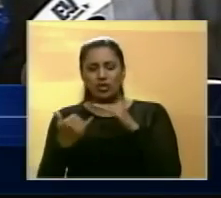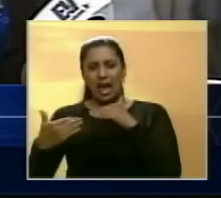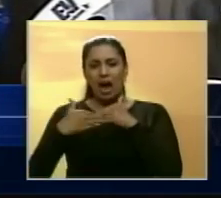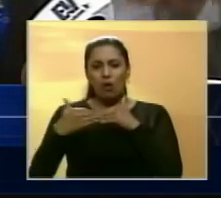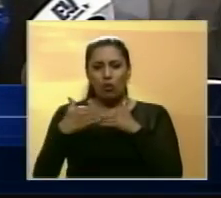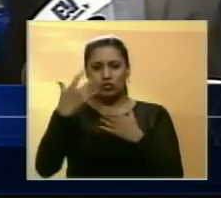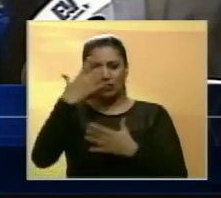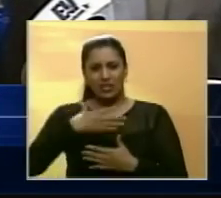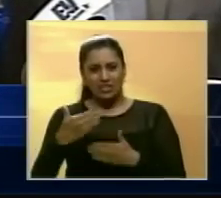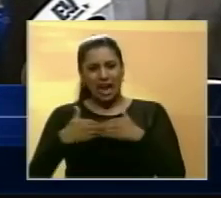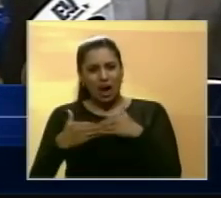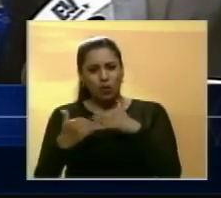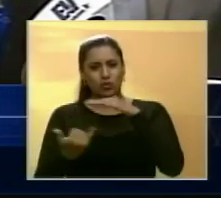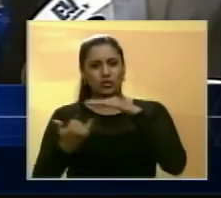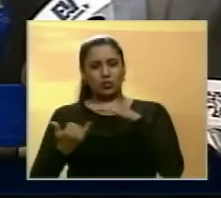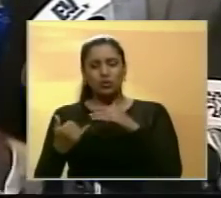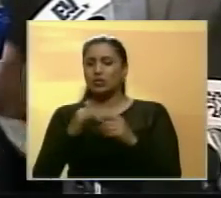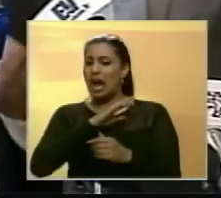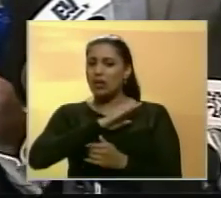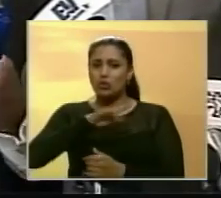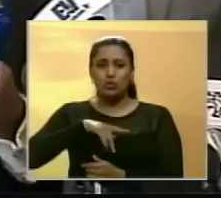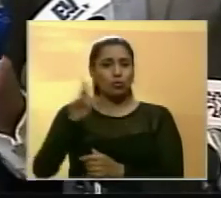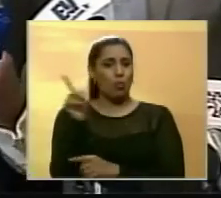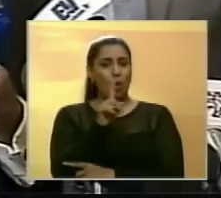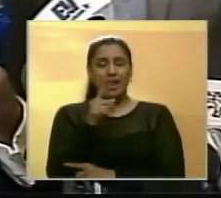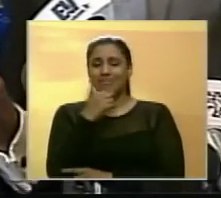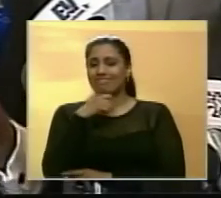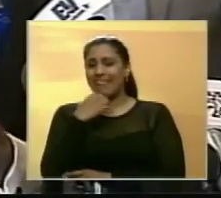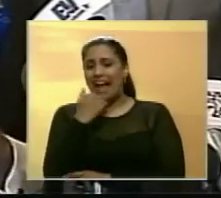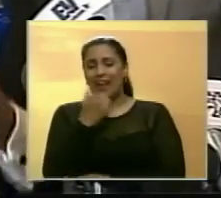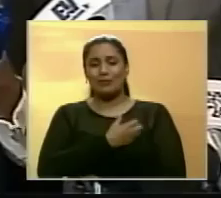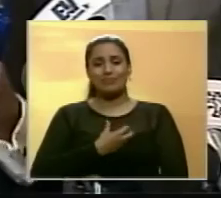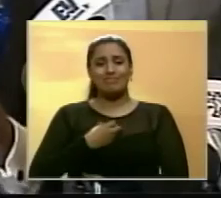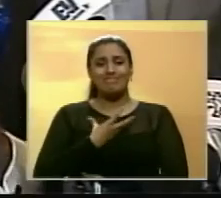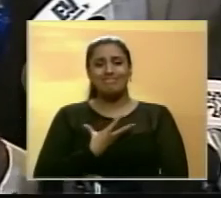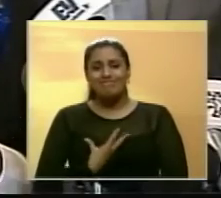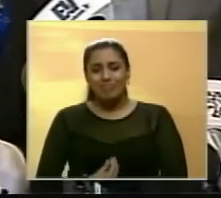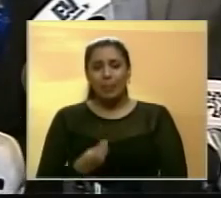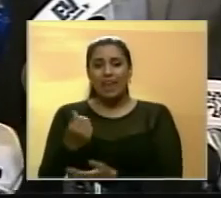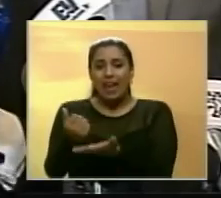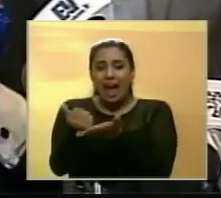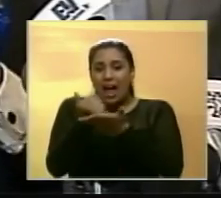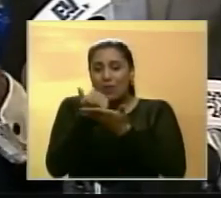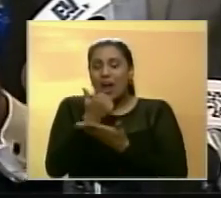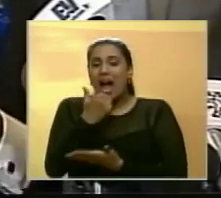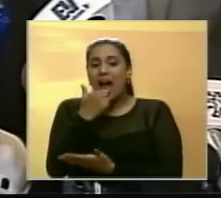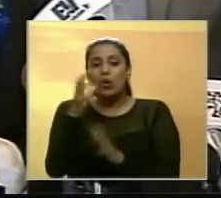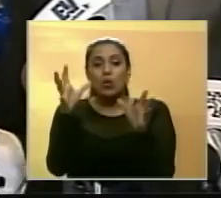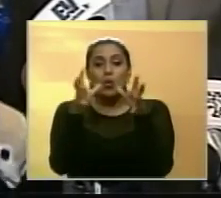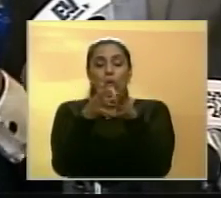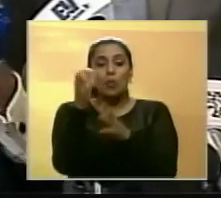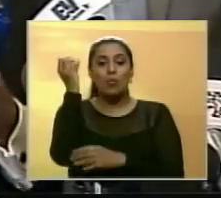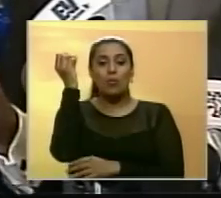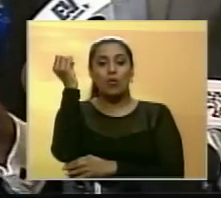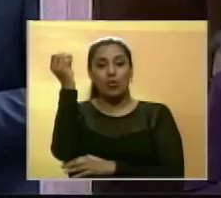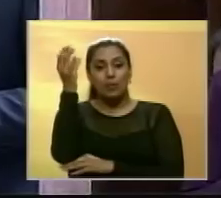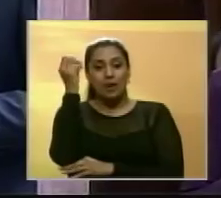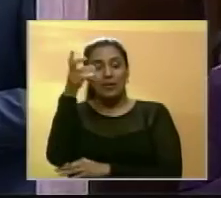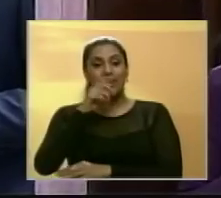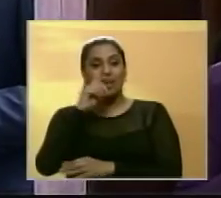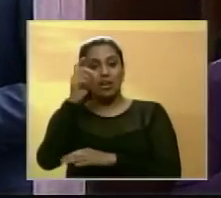acoso físico, tampoco hemos contado lamentablemente con la cooperación de los parlamentarios del